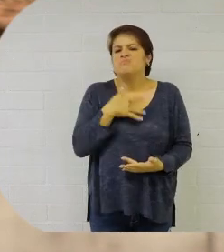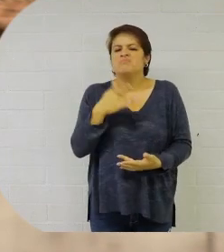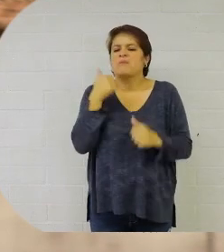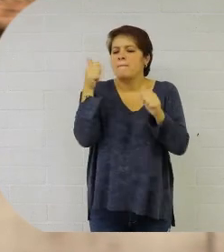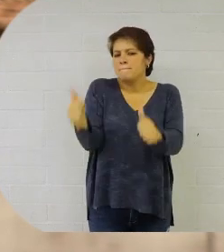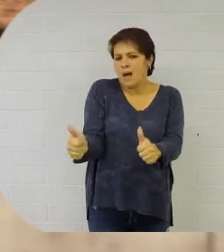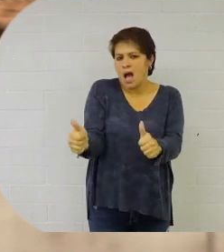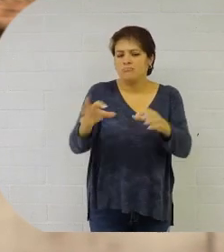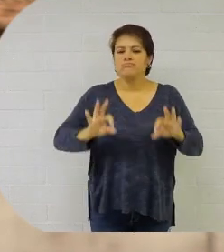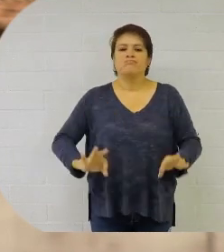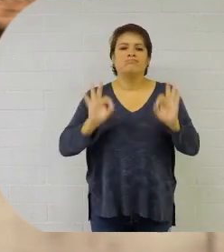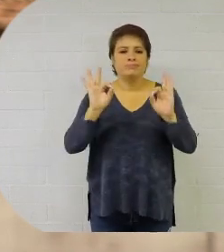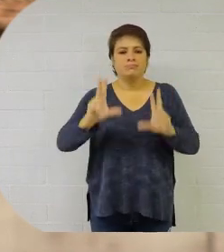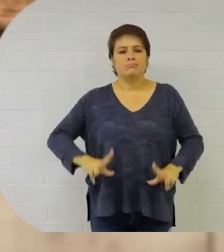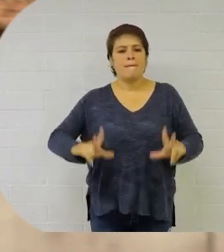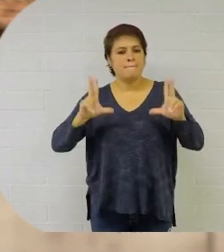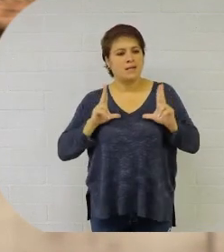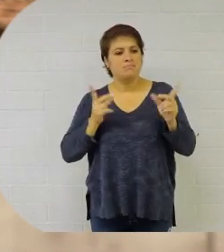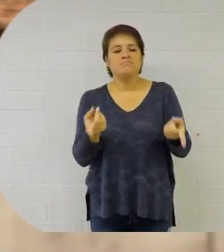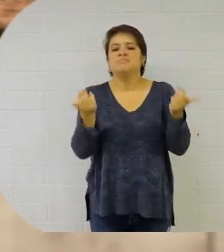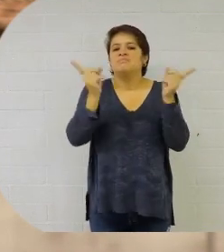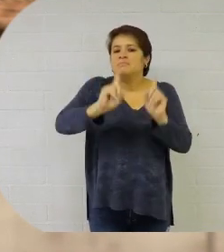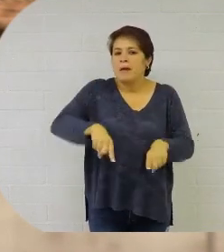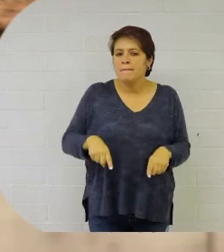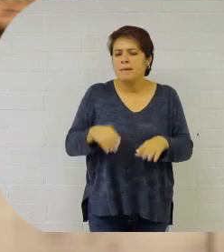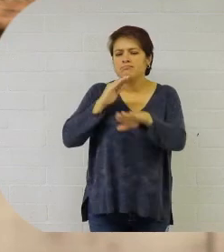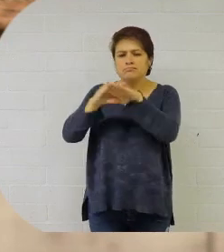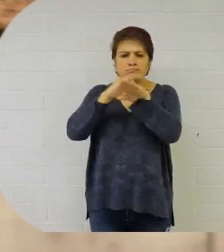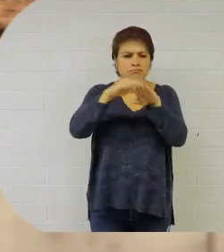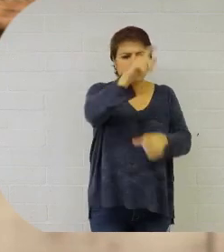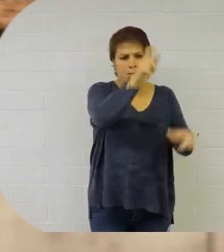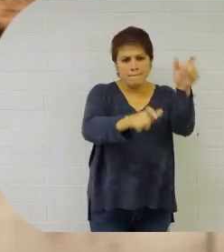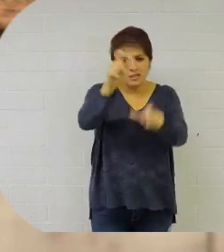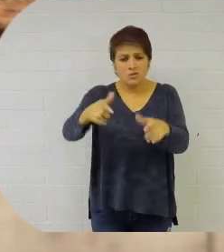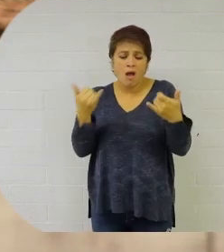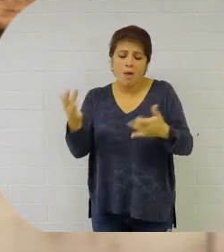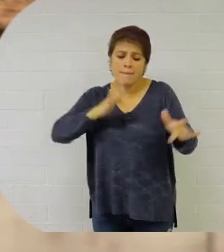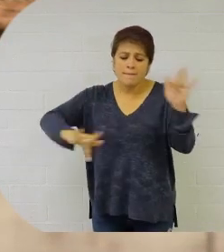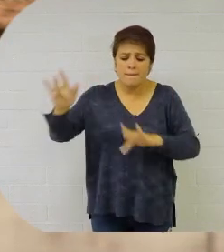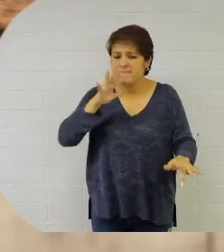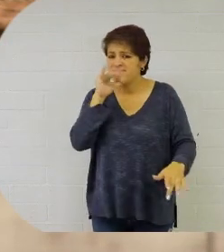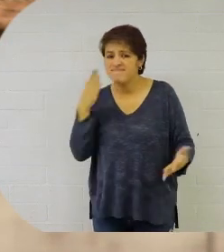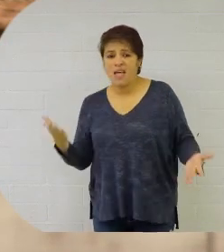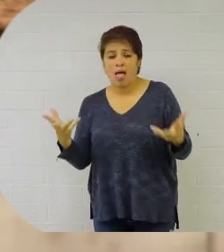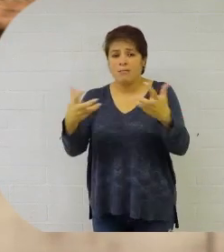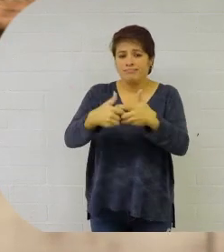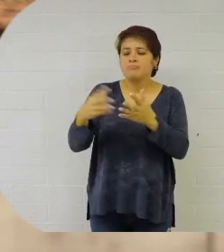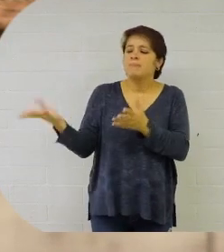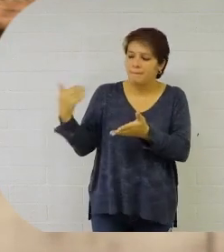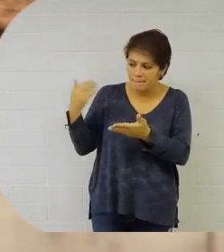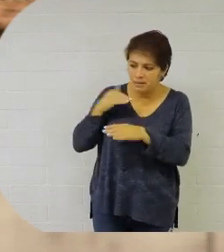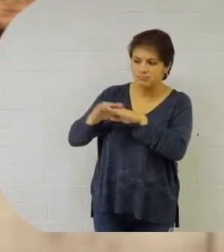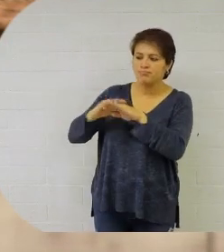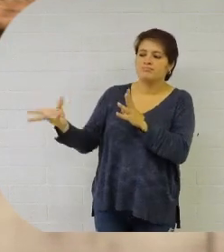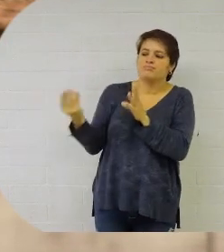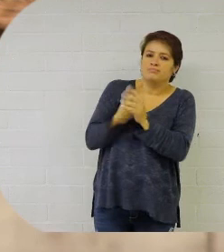Logramos que estos recicladores tengan calidad de vida. Pero además, invitamos a todos aquellos recicladores a que se agremien y